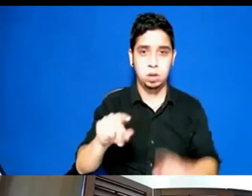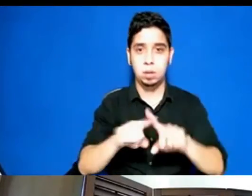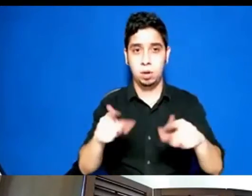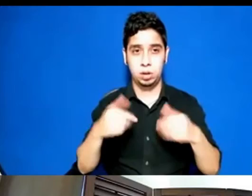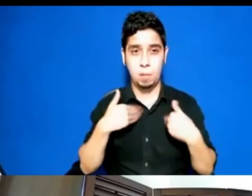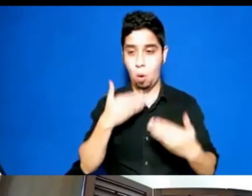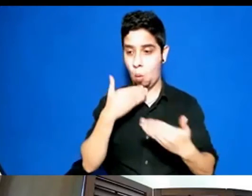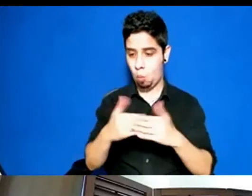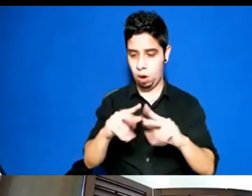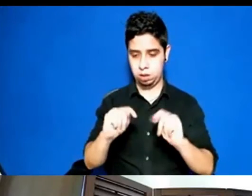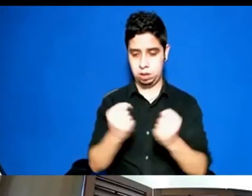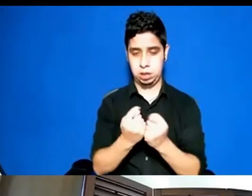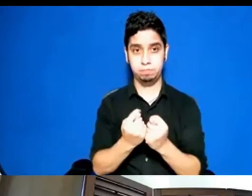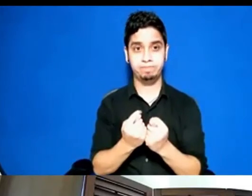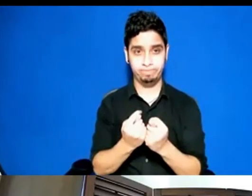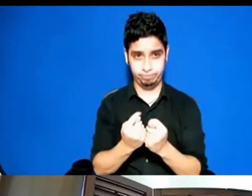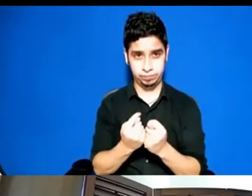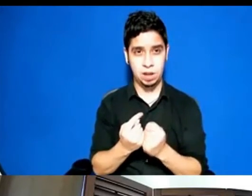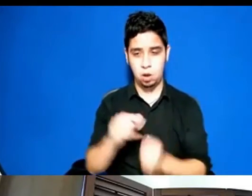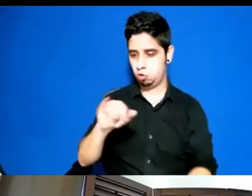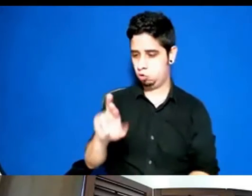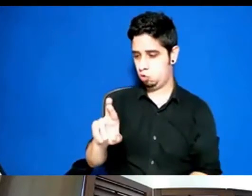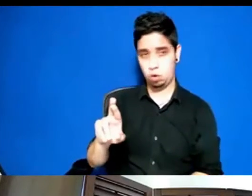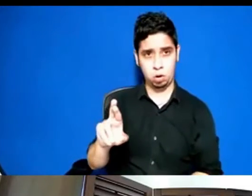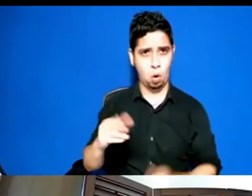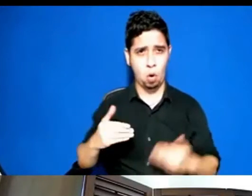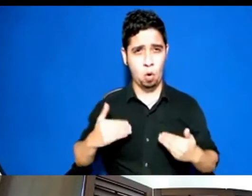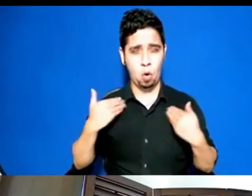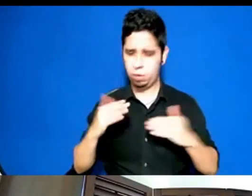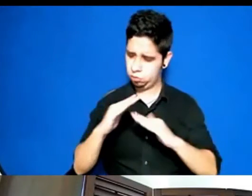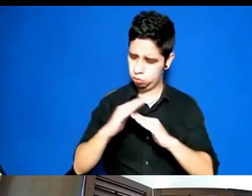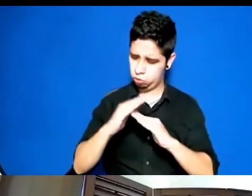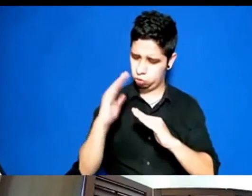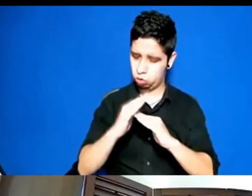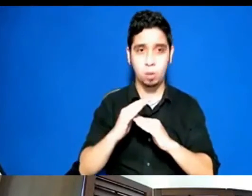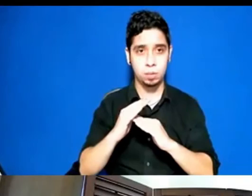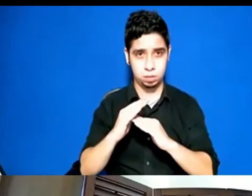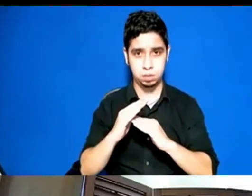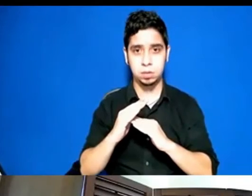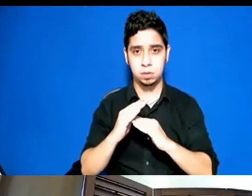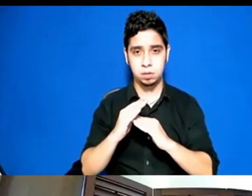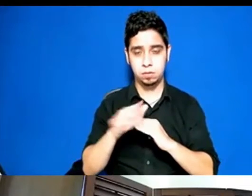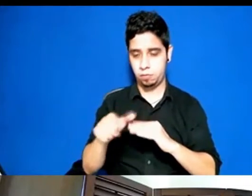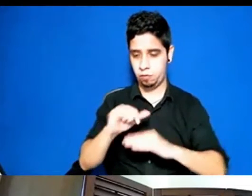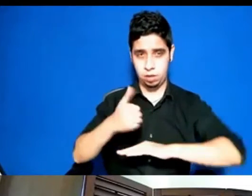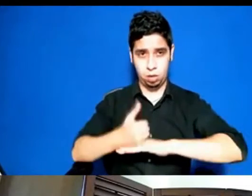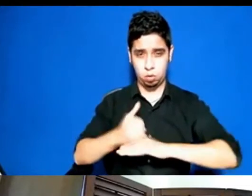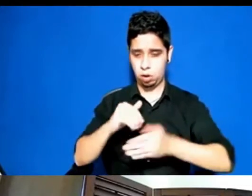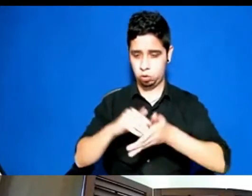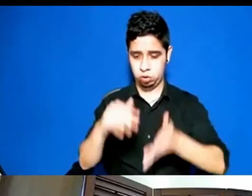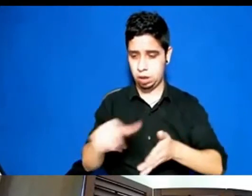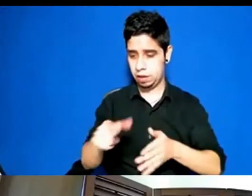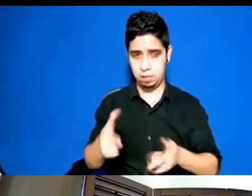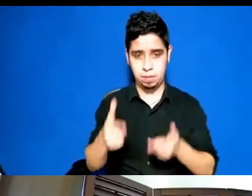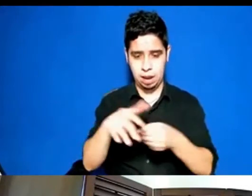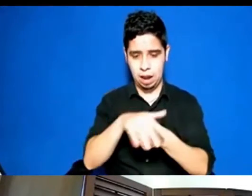team, un grupo de jóvenes maravilloso, fundado por Matthew Sims, un estudiante que vive en el condado,